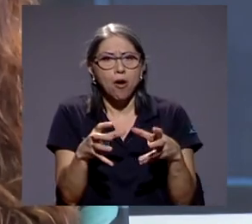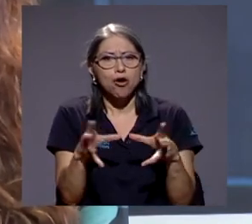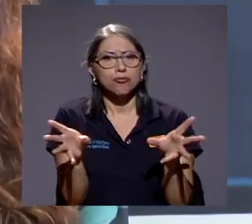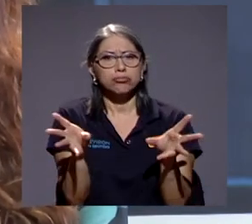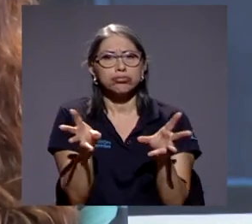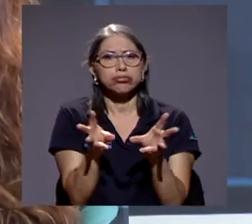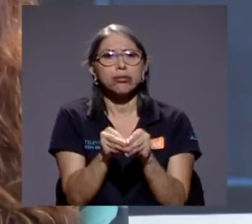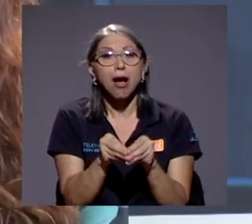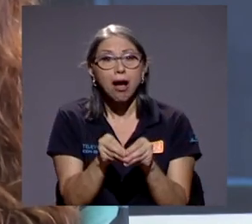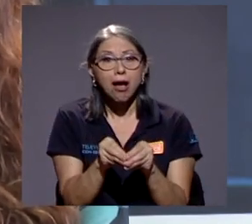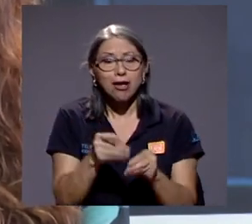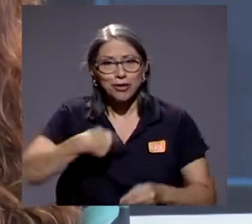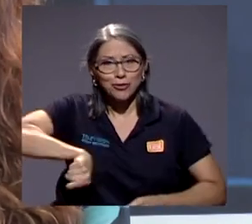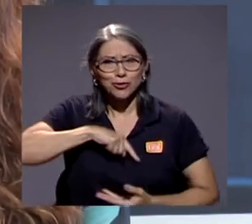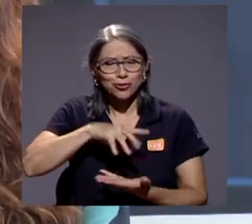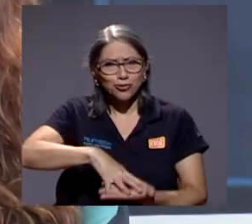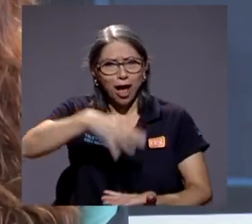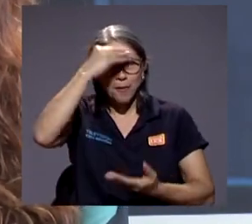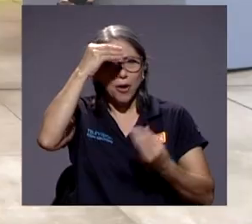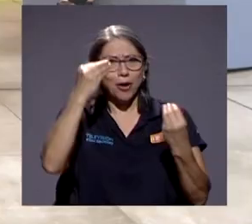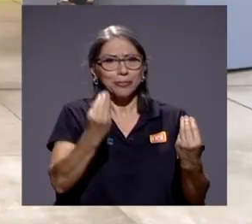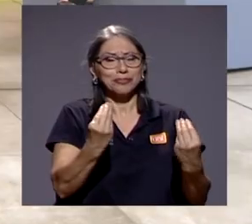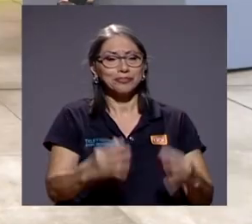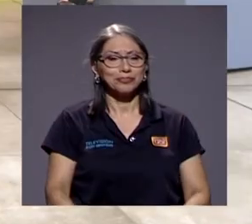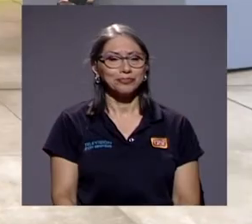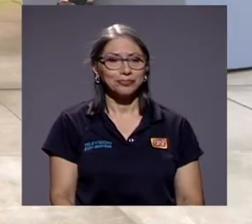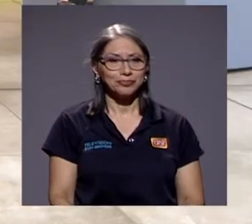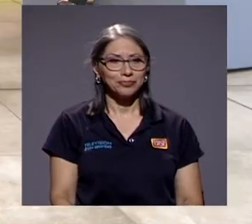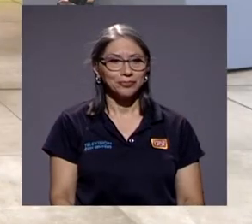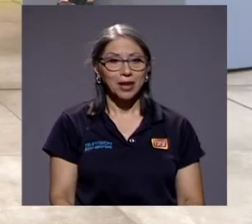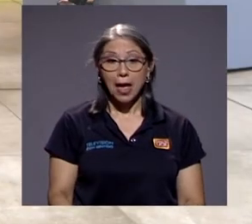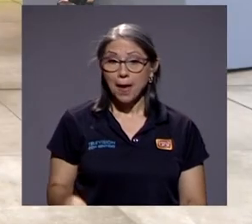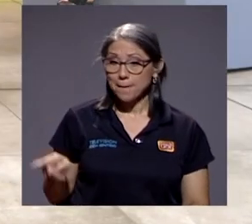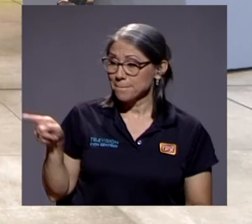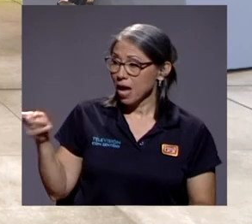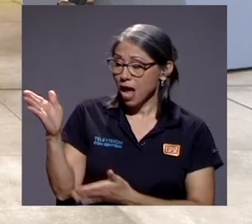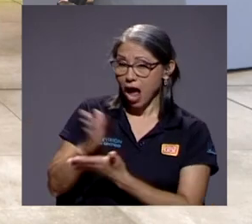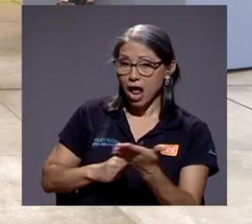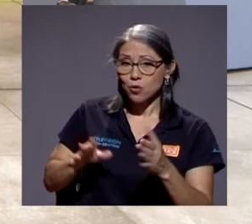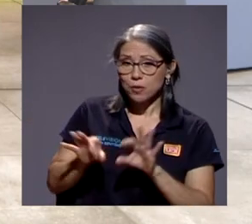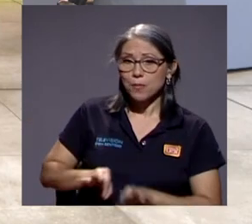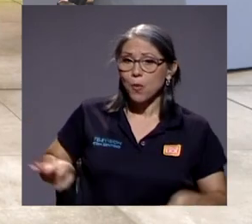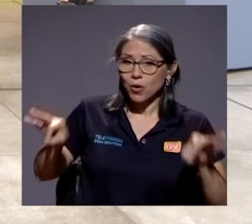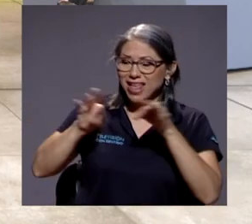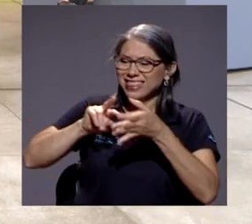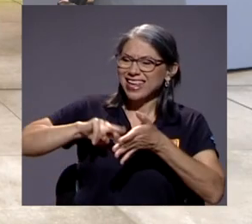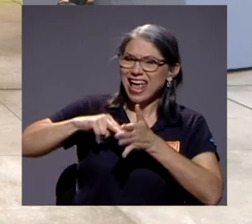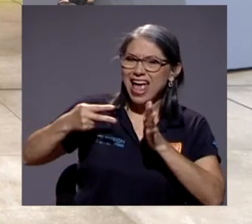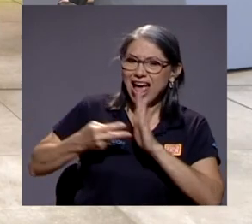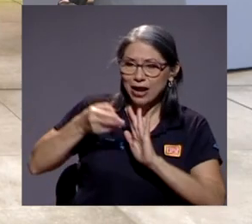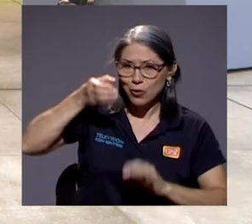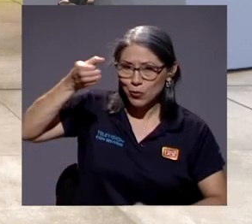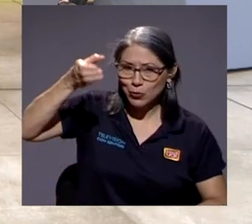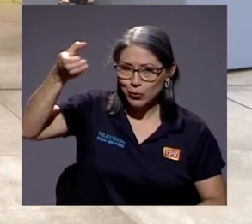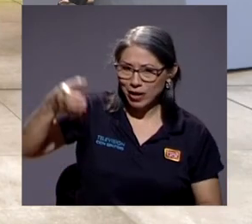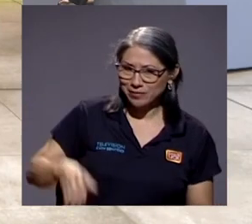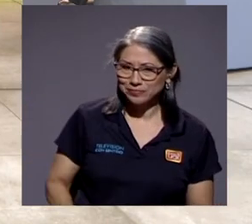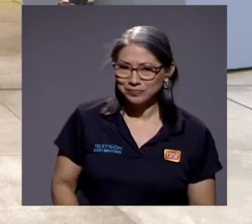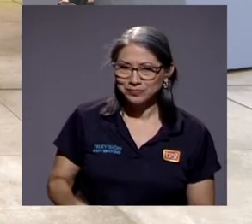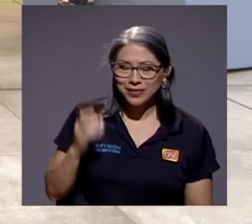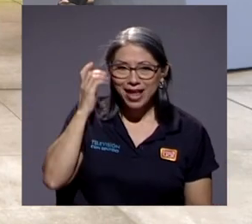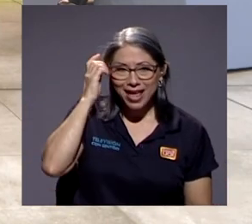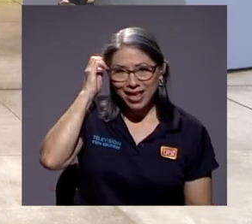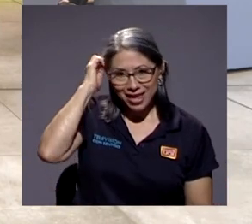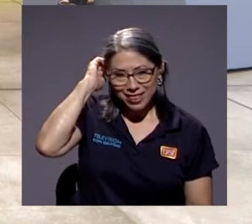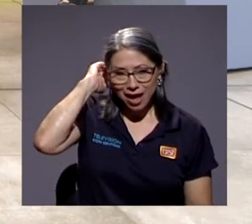en este proceso varios mencionabas algo importante verdad que es que se entiende por cultura que también es cuál